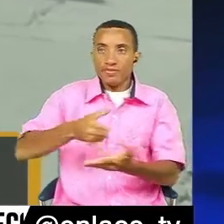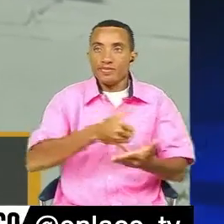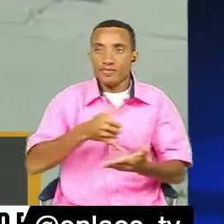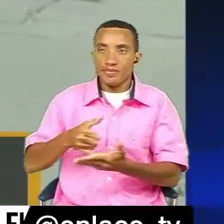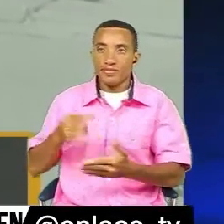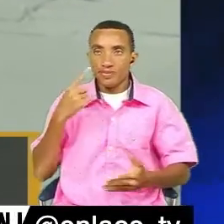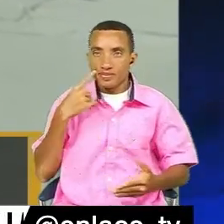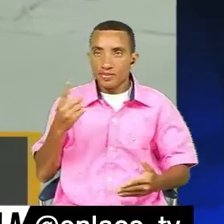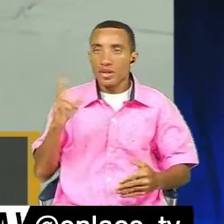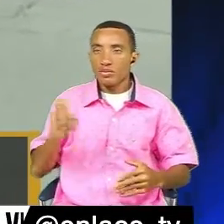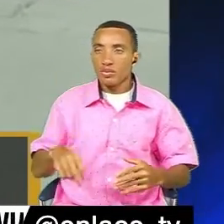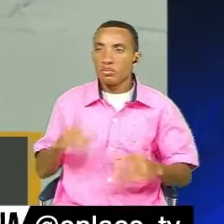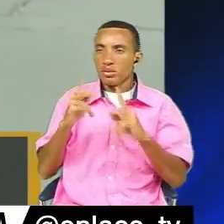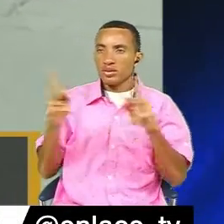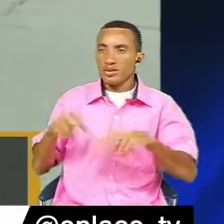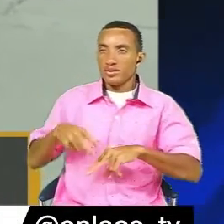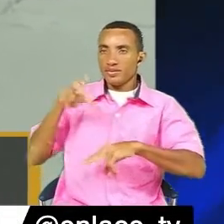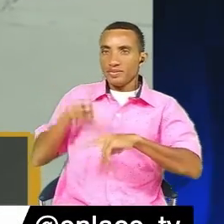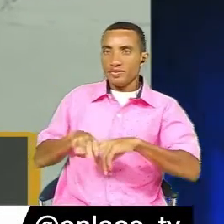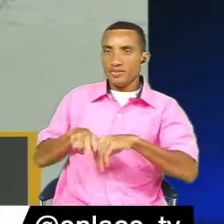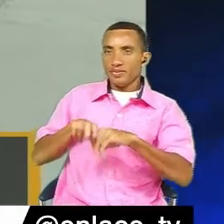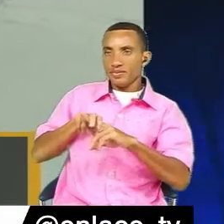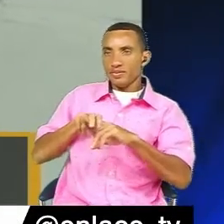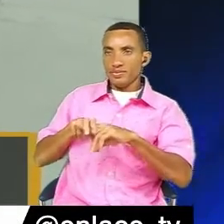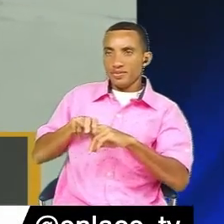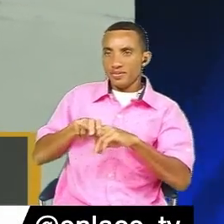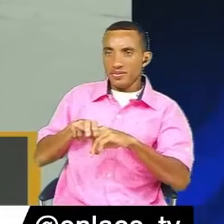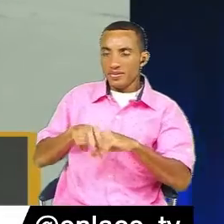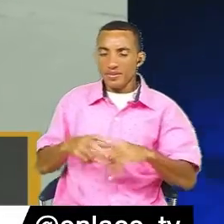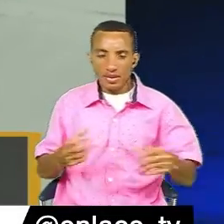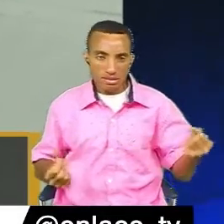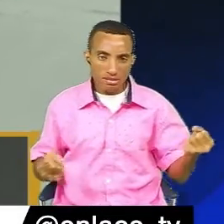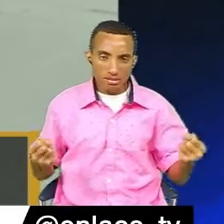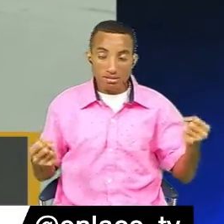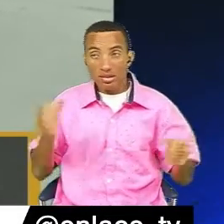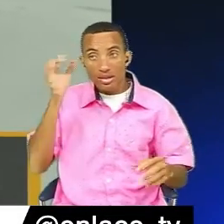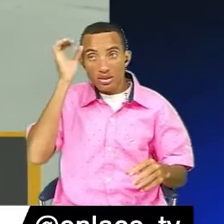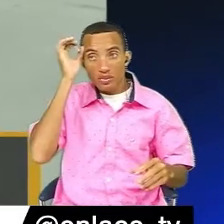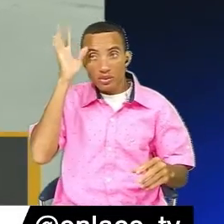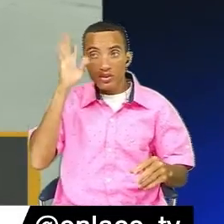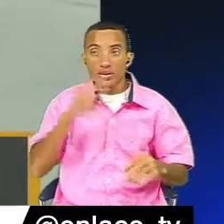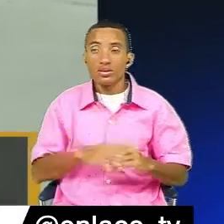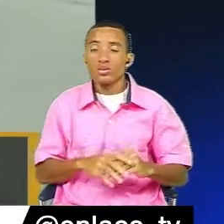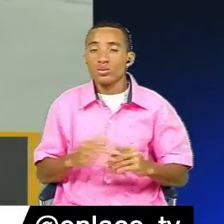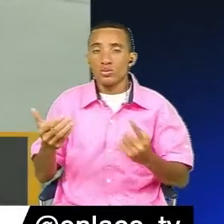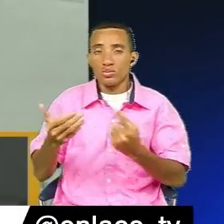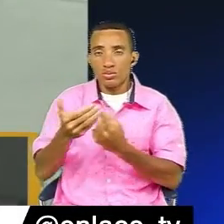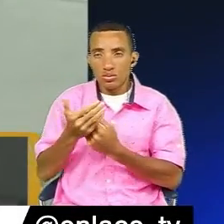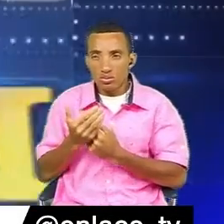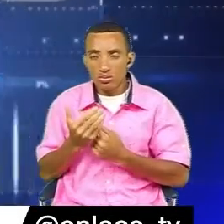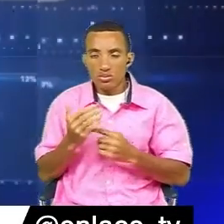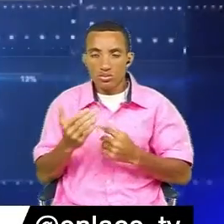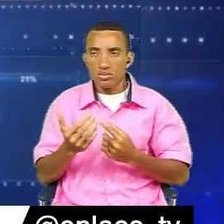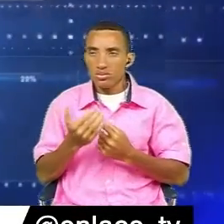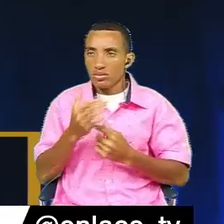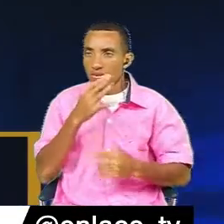con un ciudadano a bordo que no hace el debido uso del medio de transporte y, lo peor, sin las medidas e implementos de